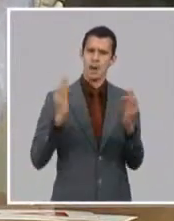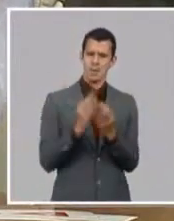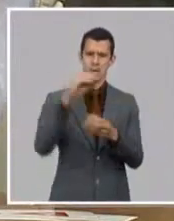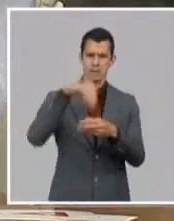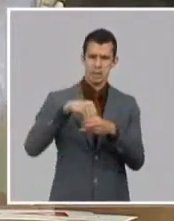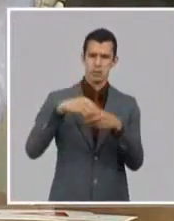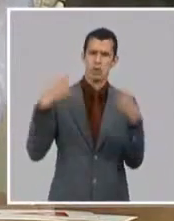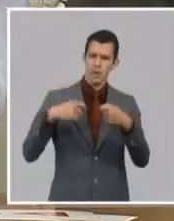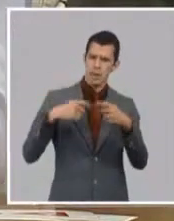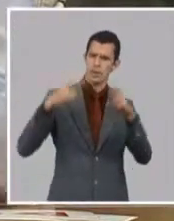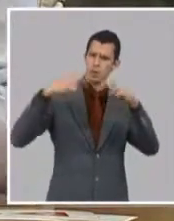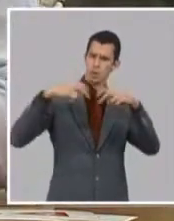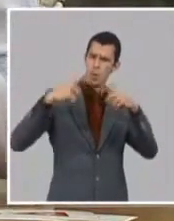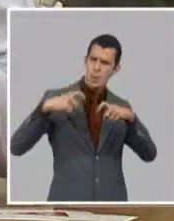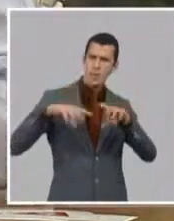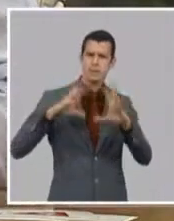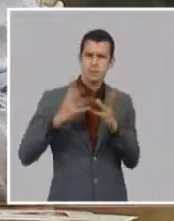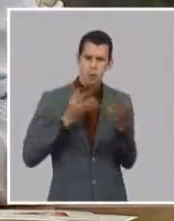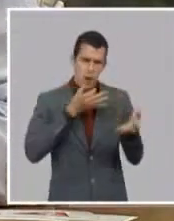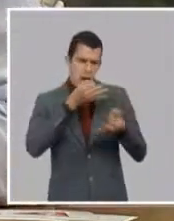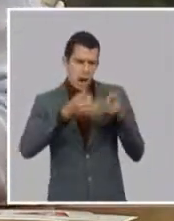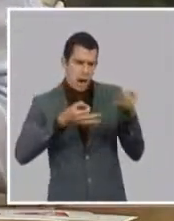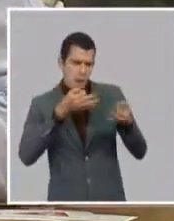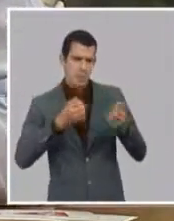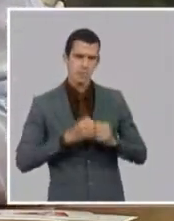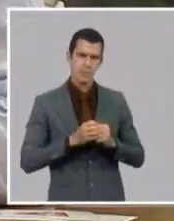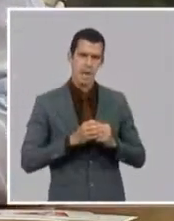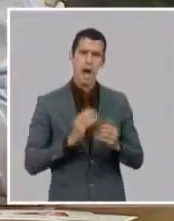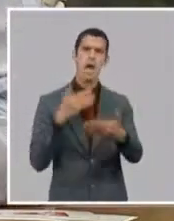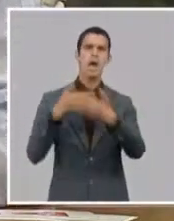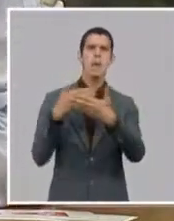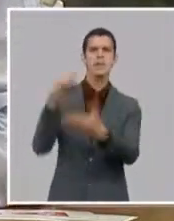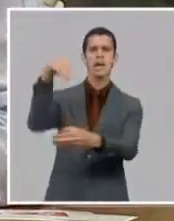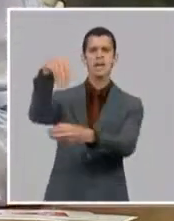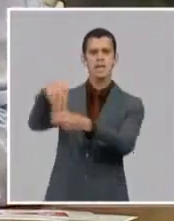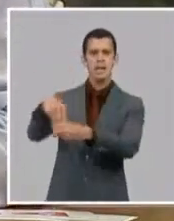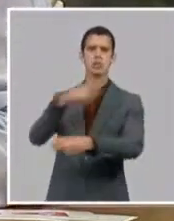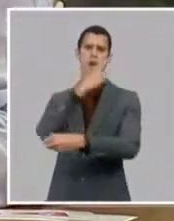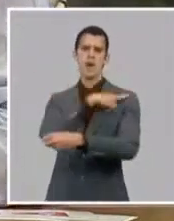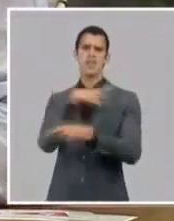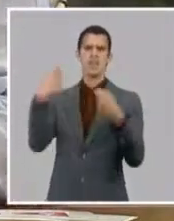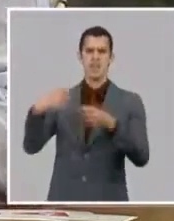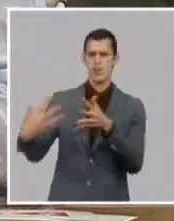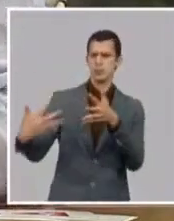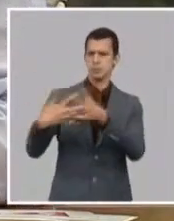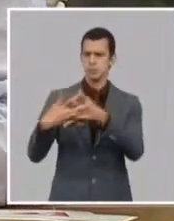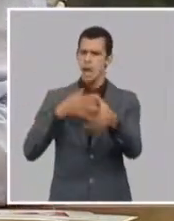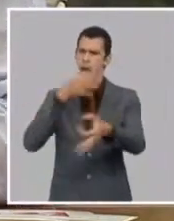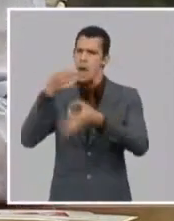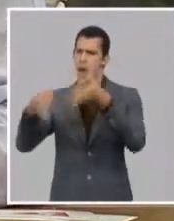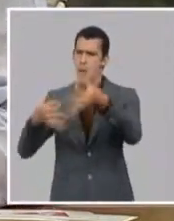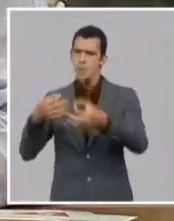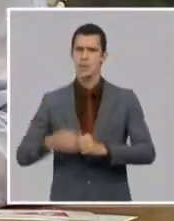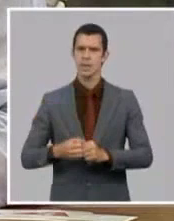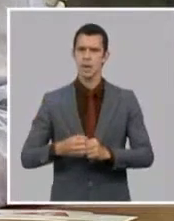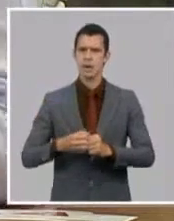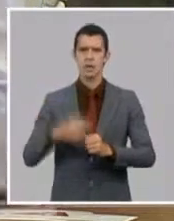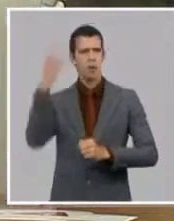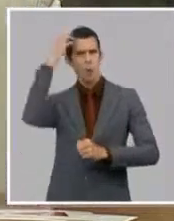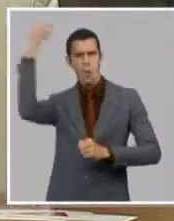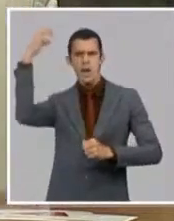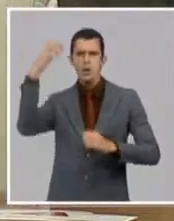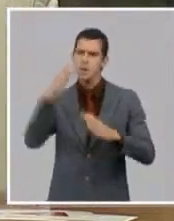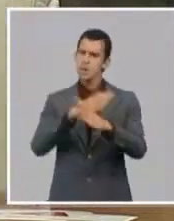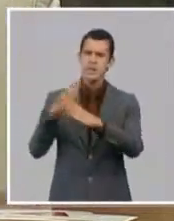los institucionales. Esforzarnos más, porque yo estoy convencido que nos esforzamos, que hacemos, pero esforzarnos más, pero no solo esforzarnos